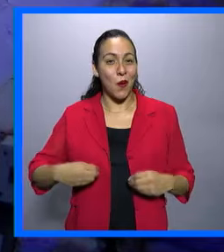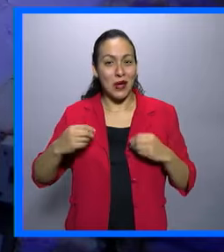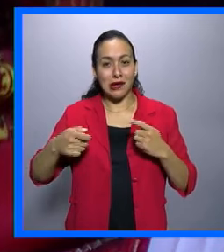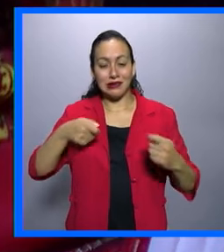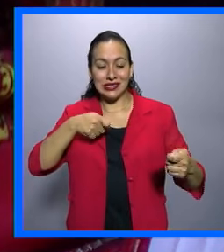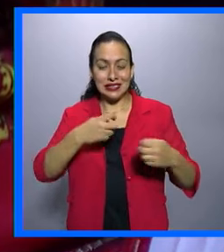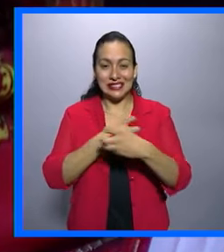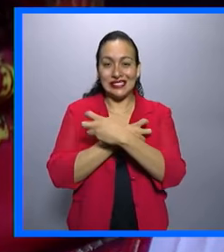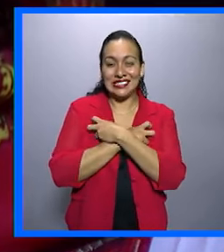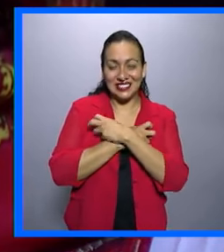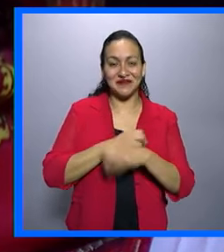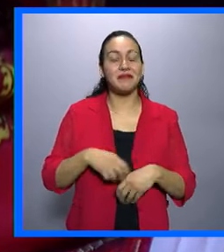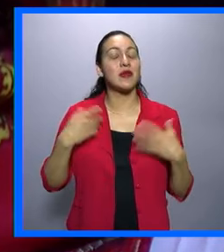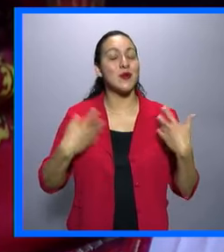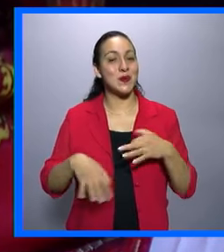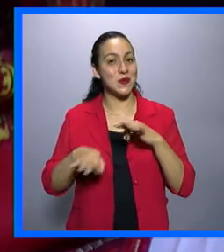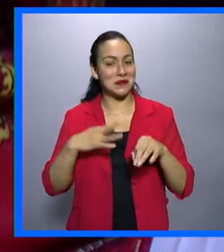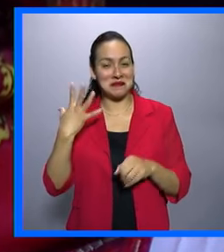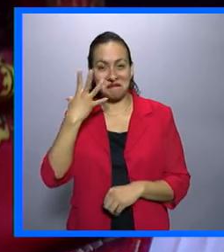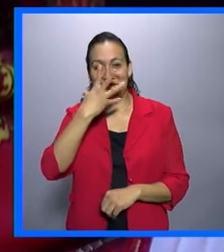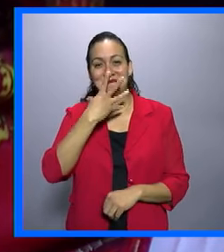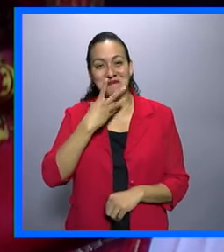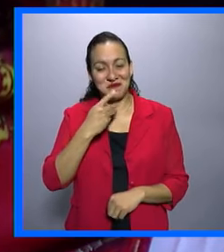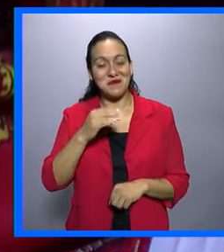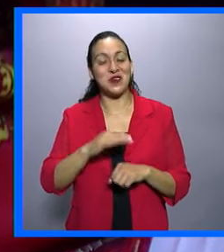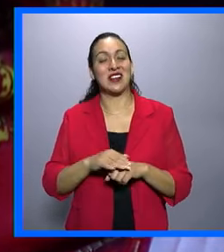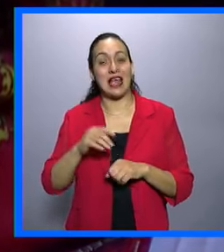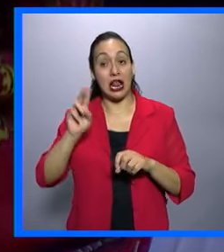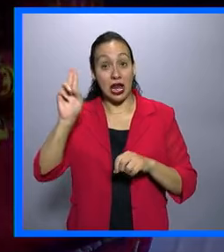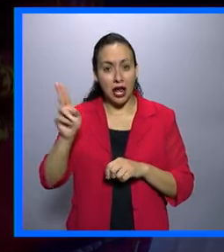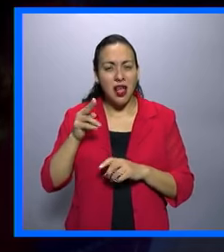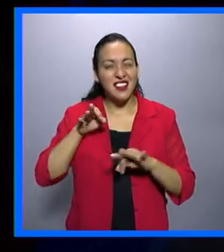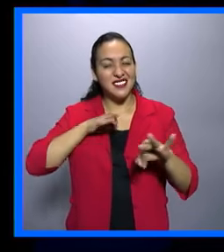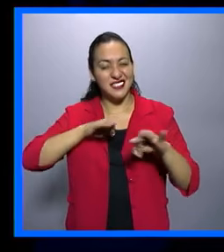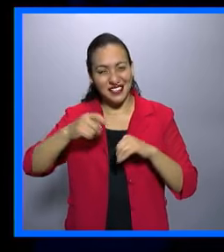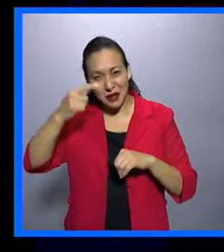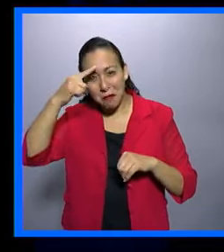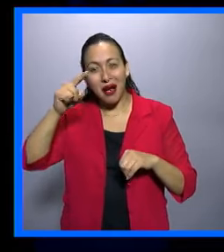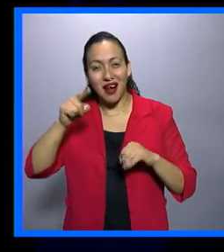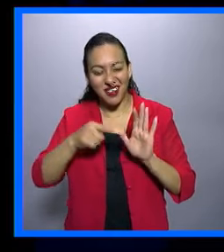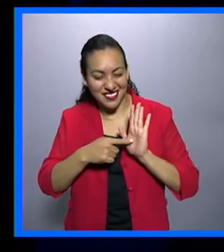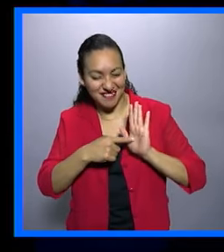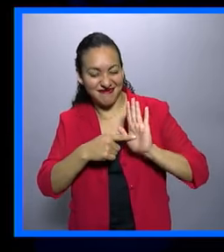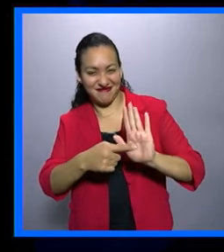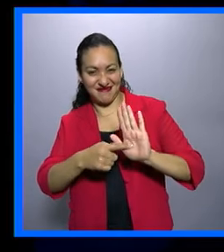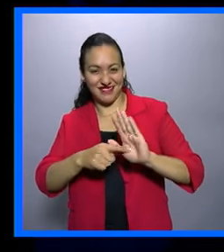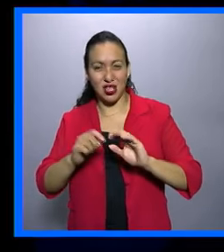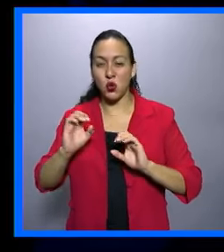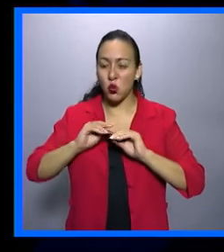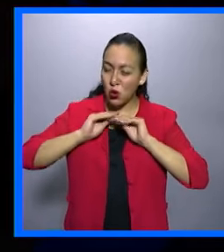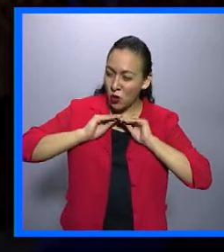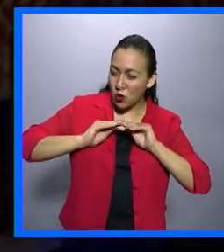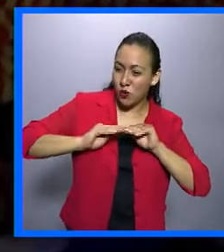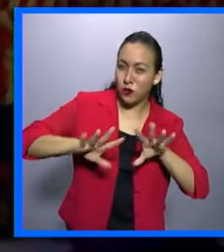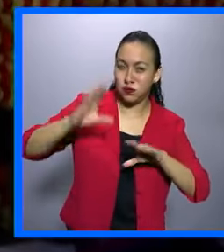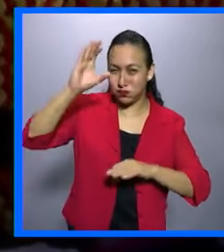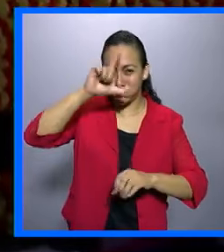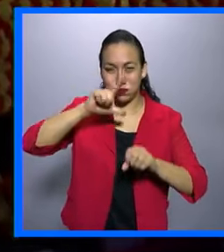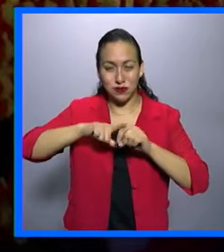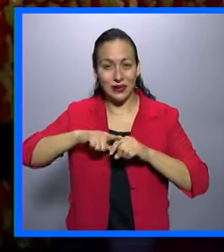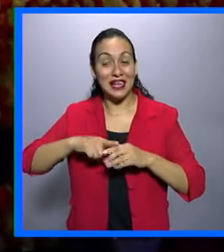esqueletos. Es un trabajo que forma parte de los esfuerzos de la Universidad del Claustro de Sor Juana para difundir y compartir